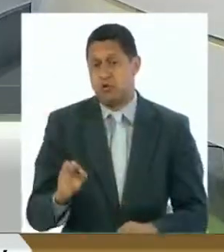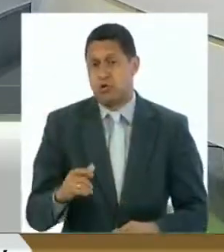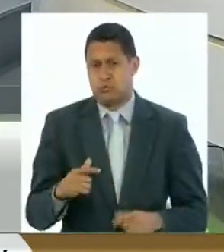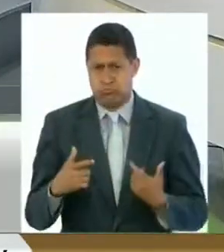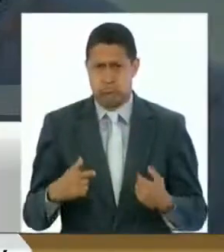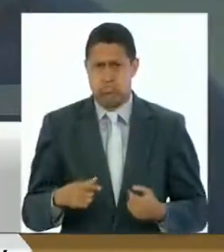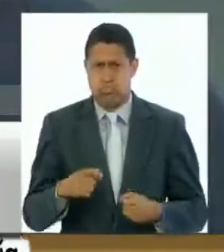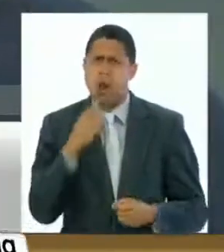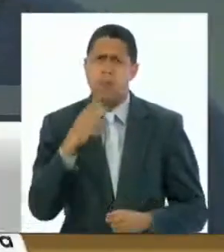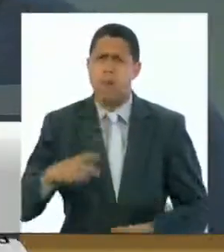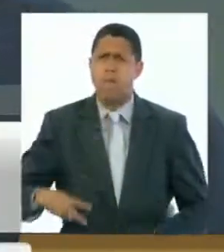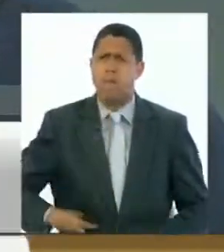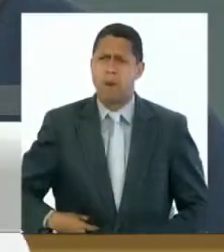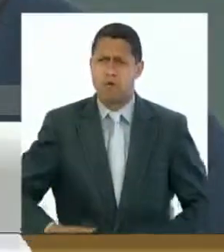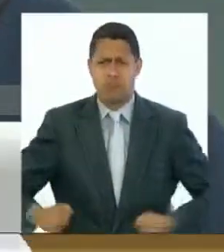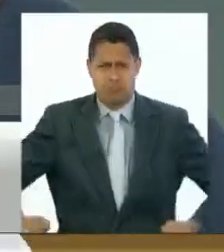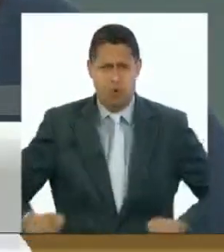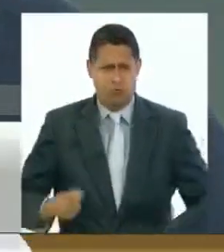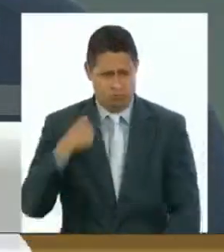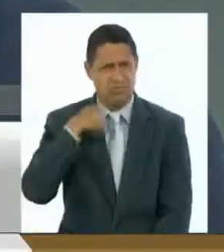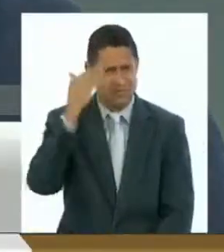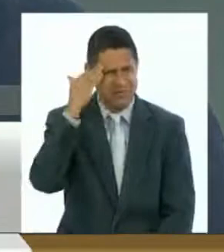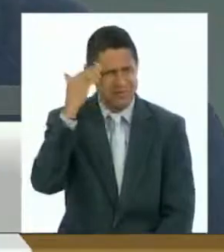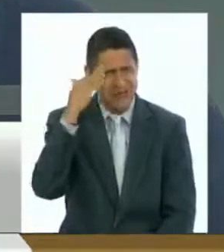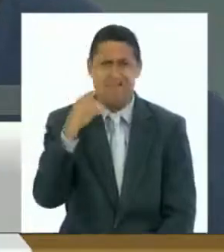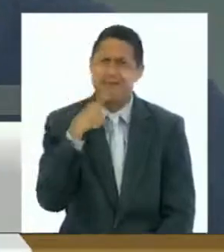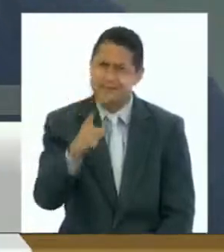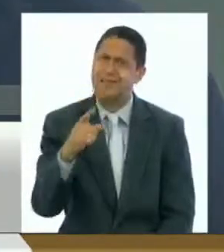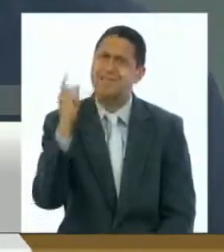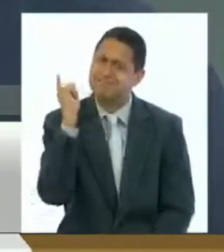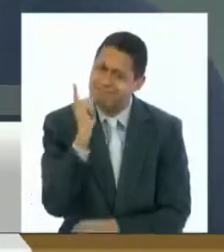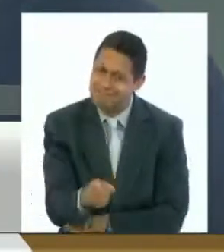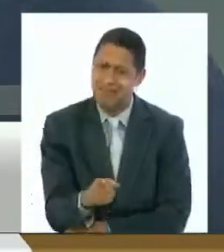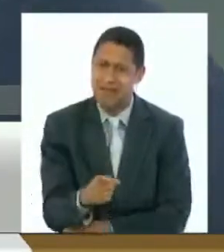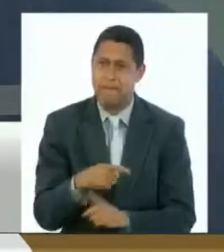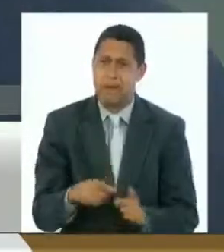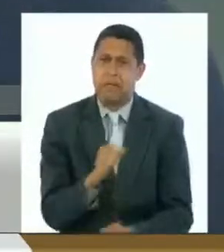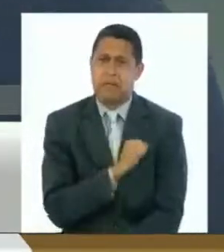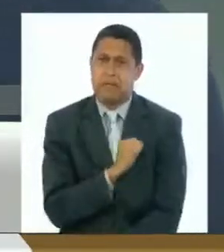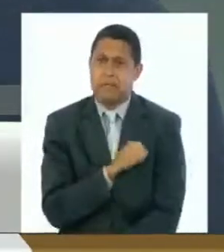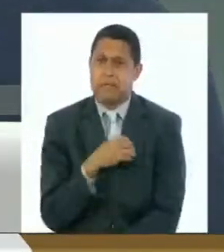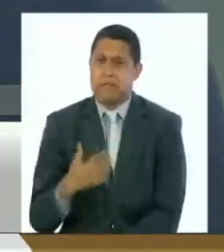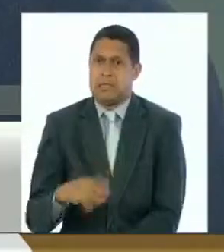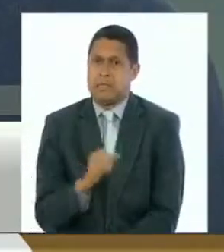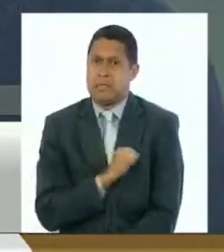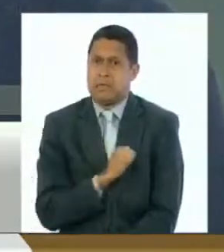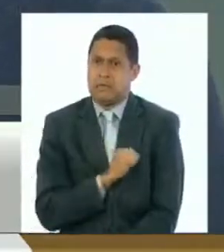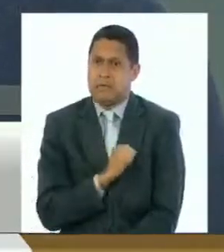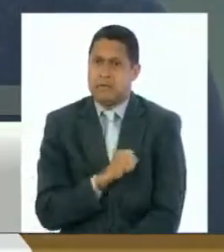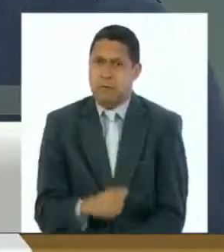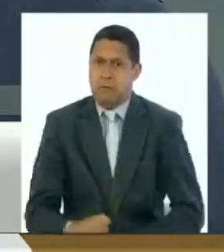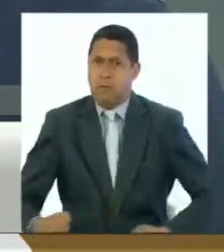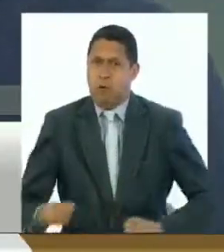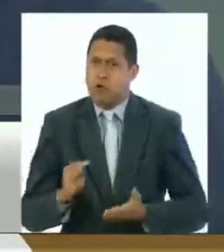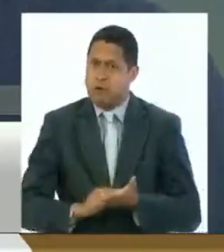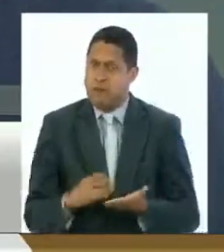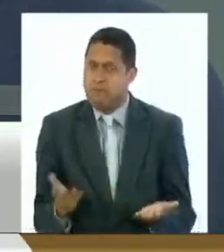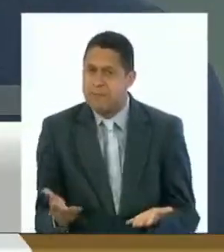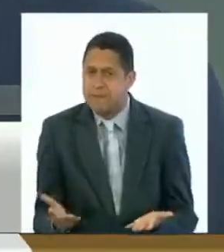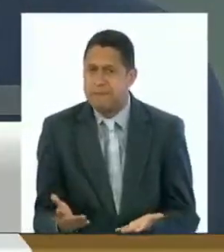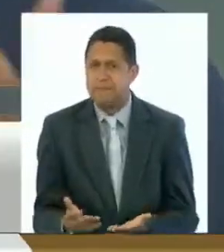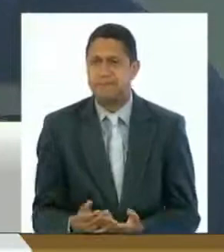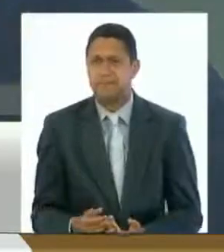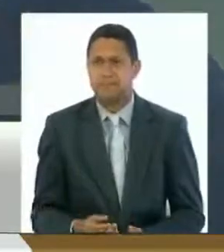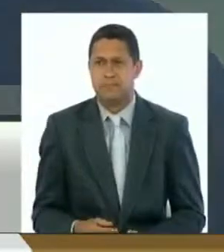paciente bariátrico, el paciente obeso sabe que tiene la indicación de la cirugía bariátrica, pero el miedo es el que lo detiene. Muchas veces porque